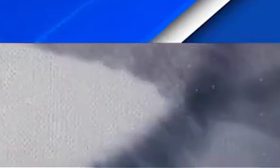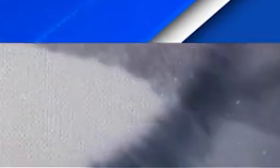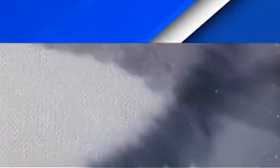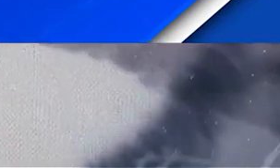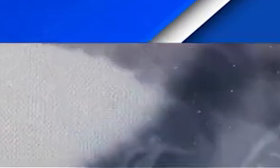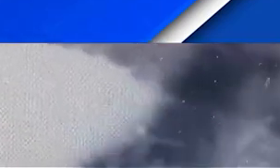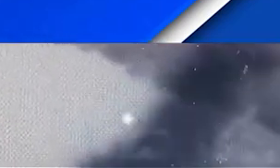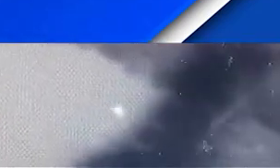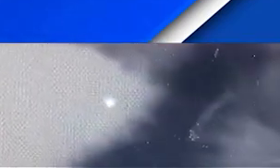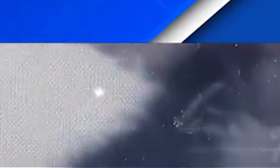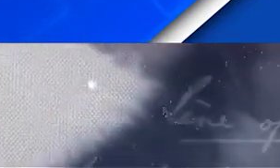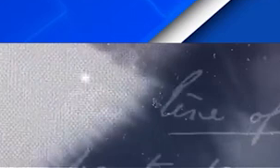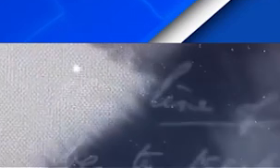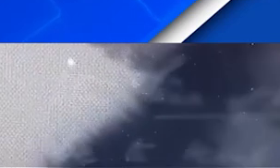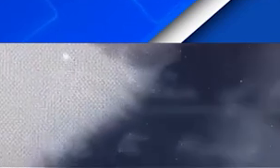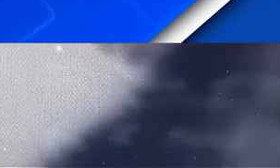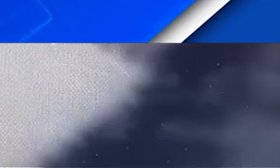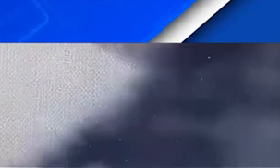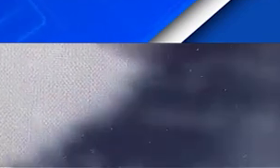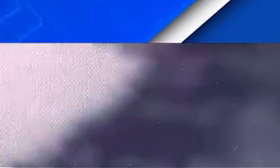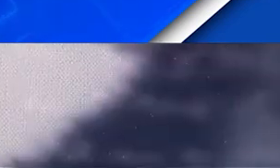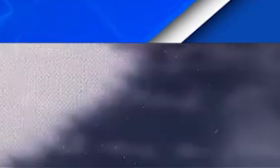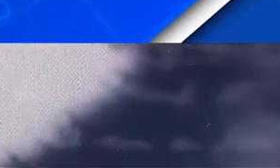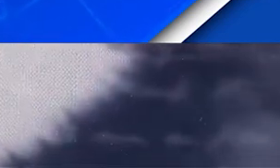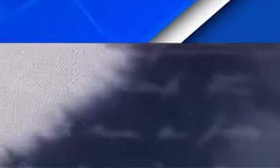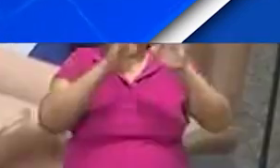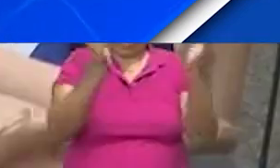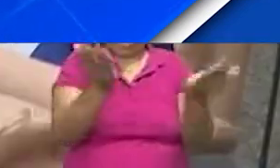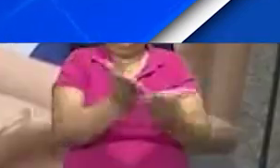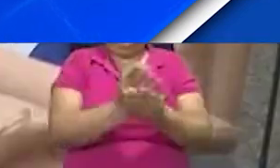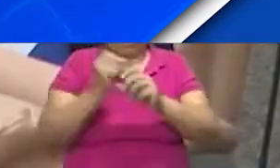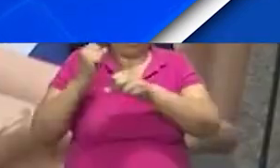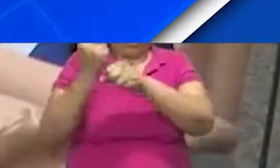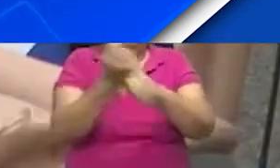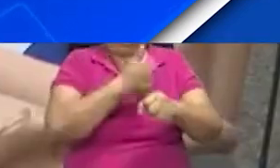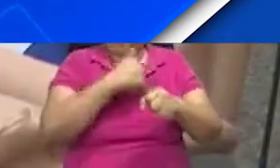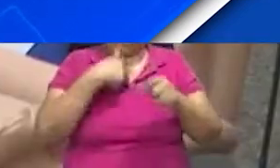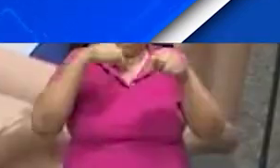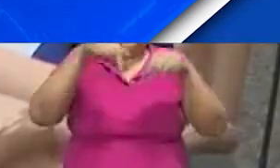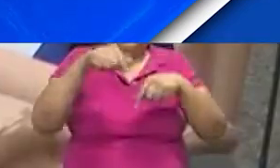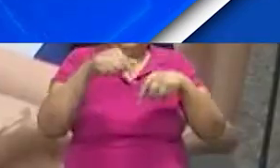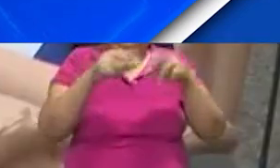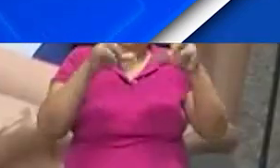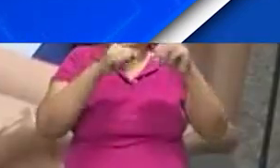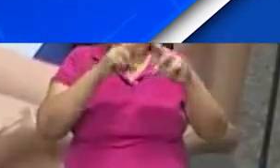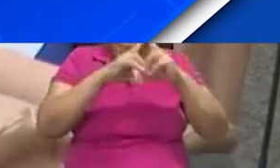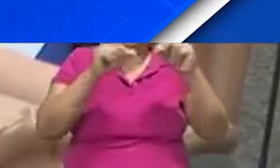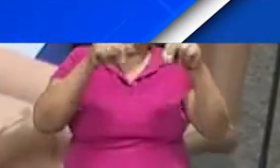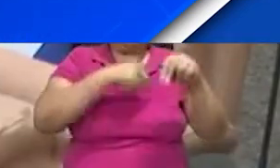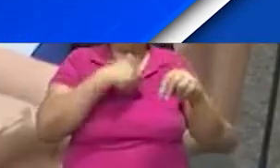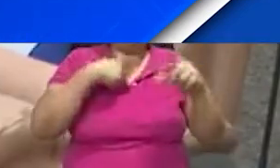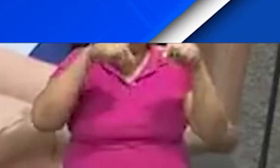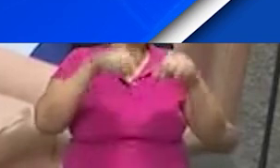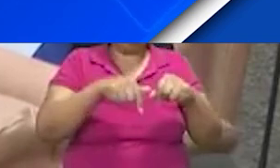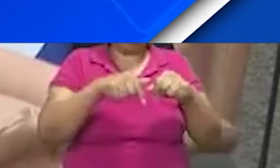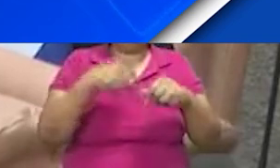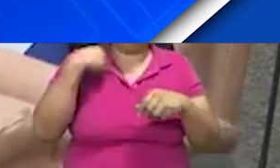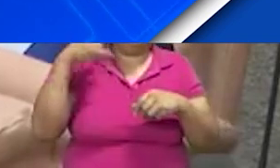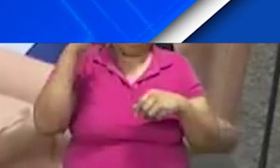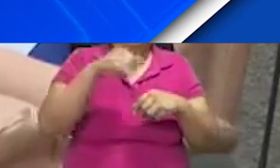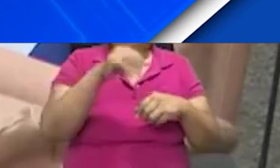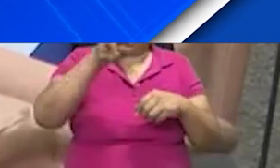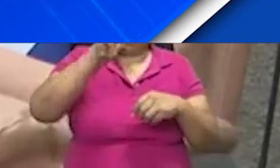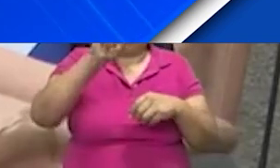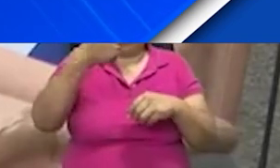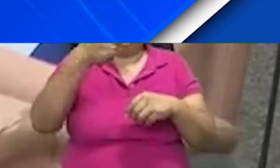1972 regresó a Nicaragua al Campeonato Mundial de Béisbol que se realizaba en ese año en nuestro país y vino como